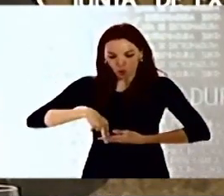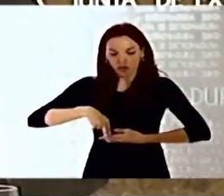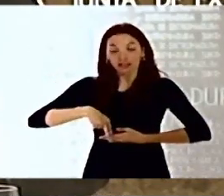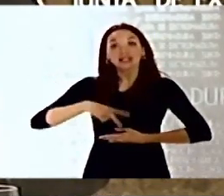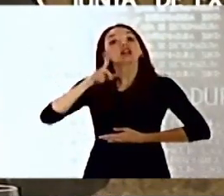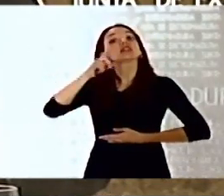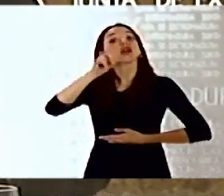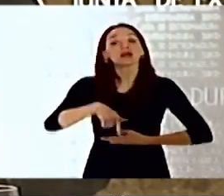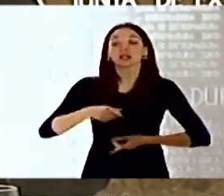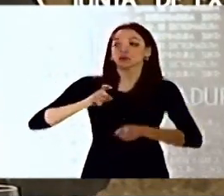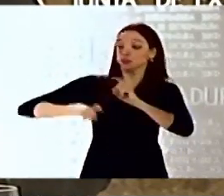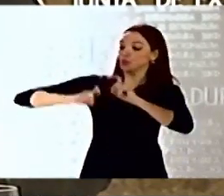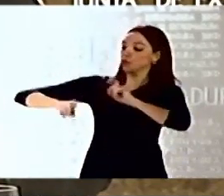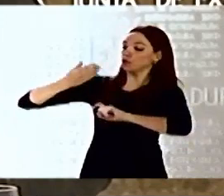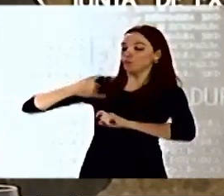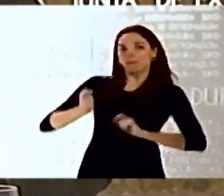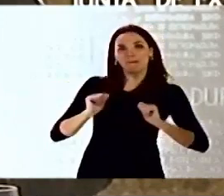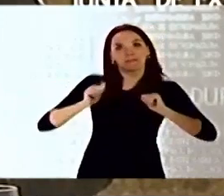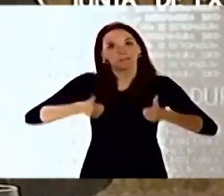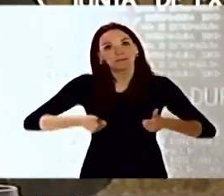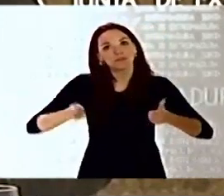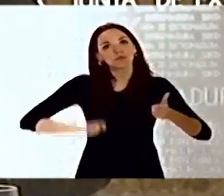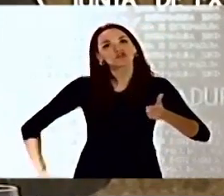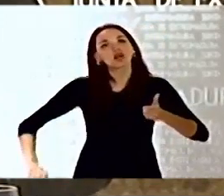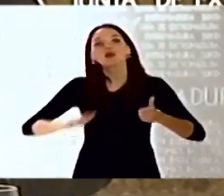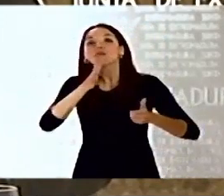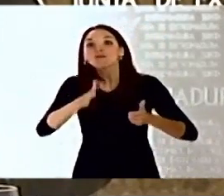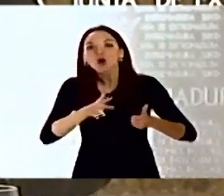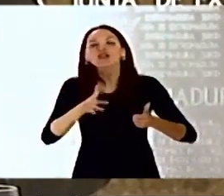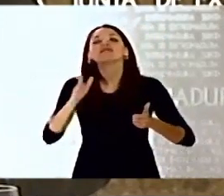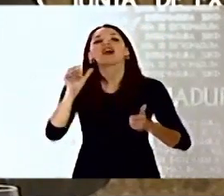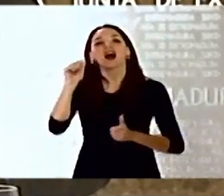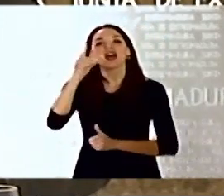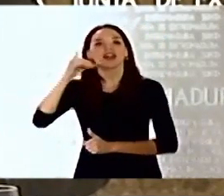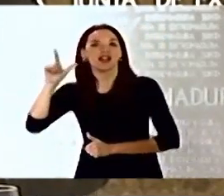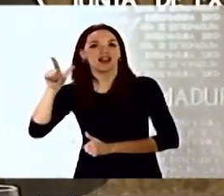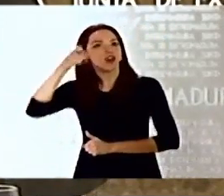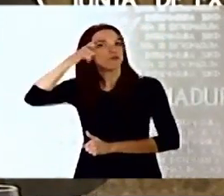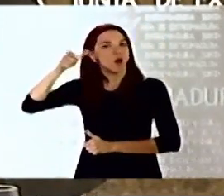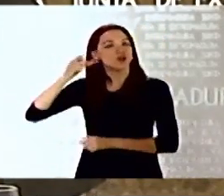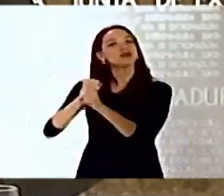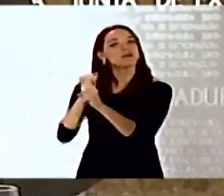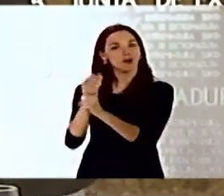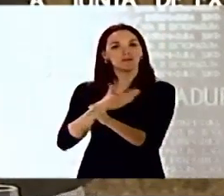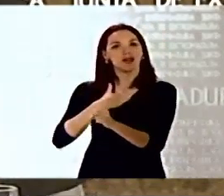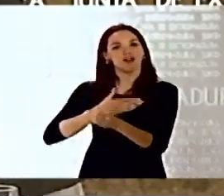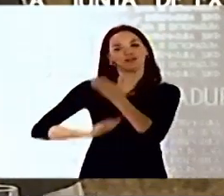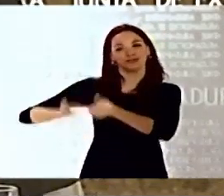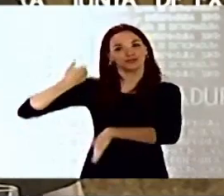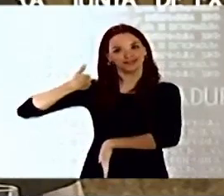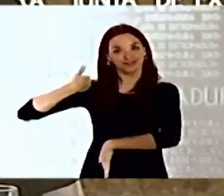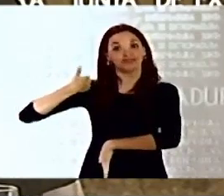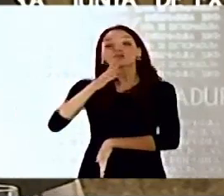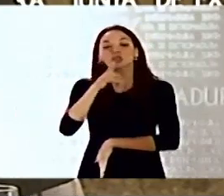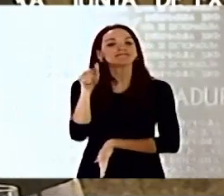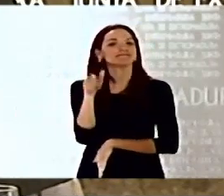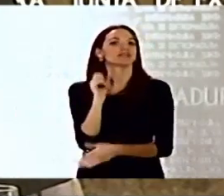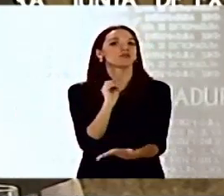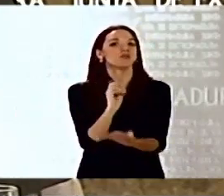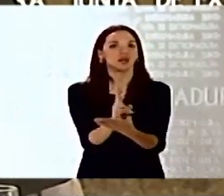empezó su trayectoria profesional como agente de empleo y desarrollo local, Esa es la apuesta por los gobiernos